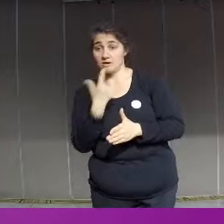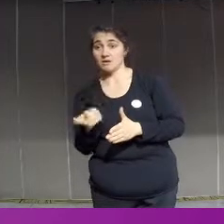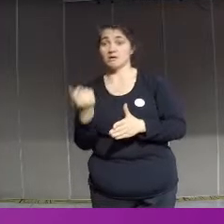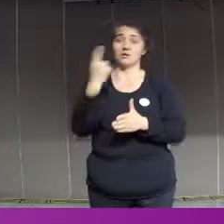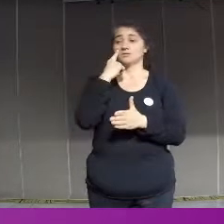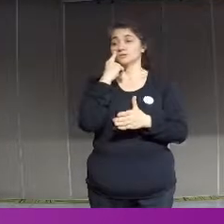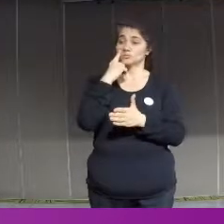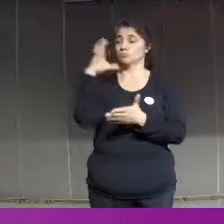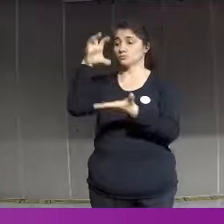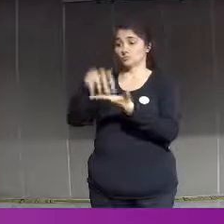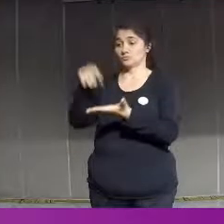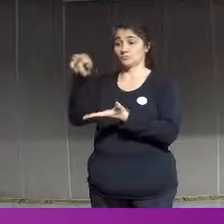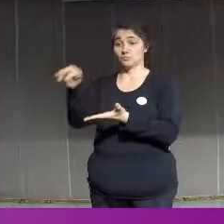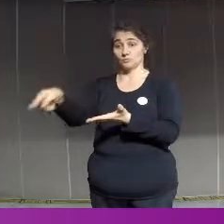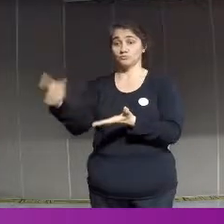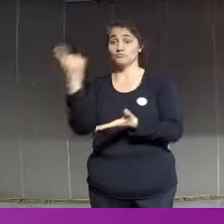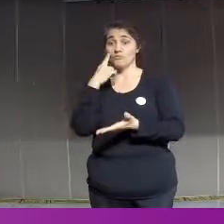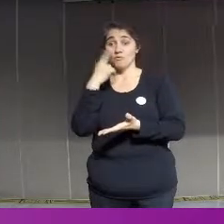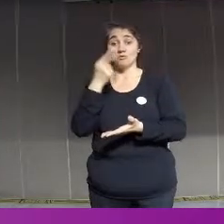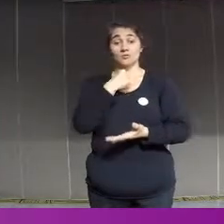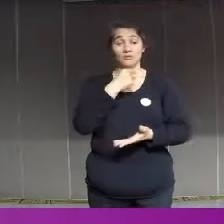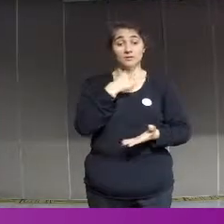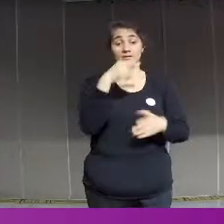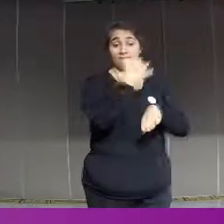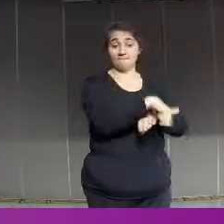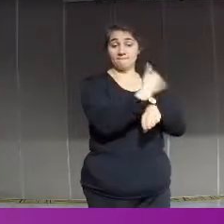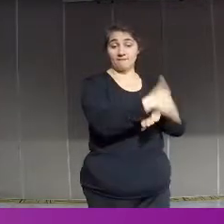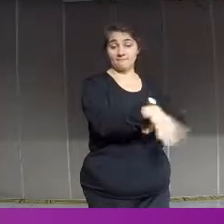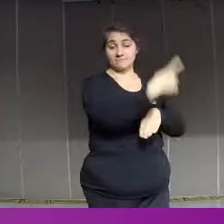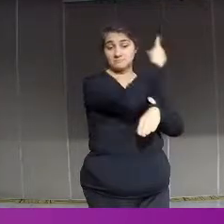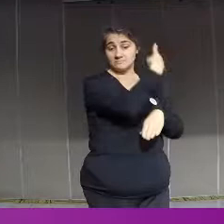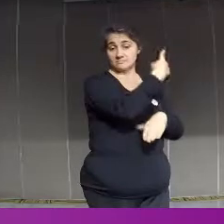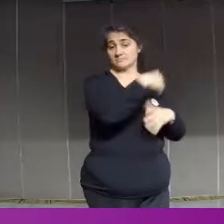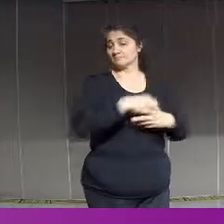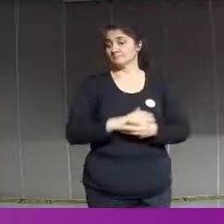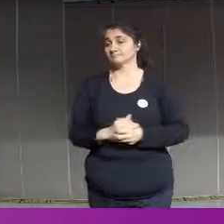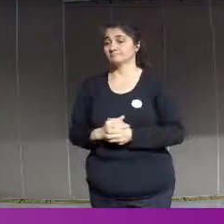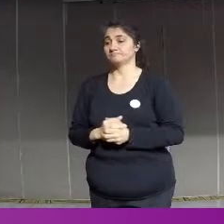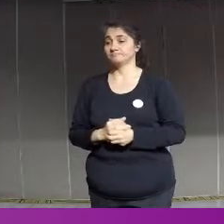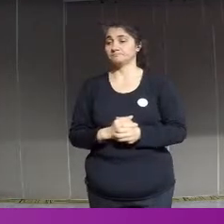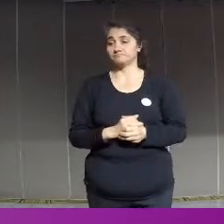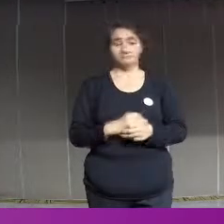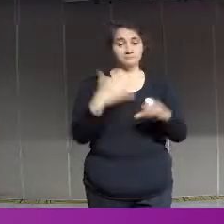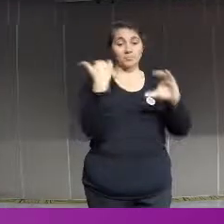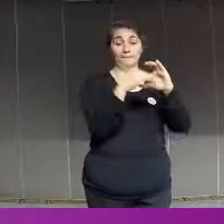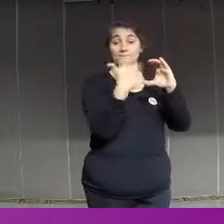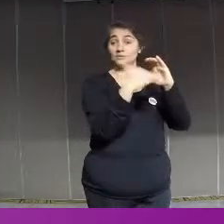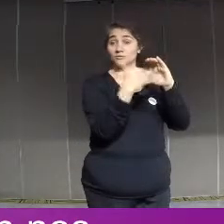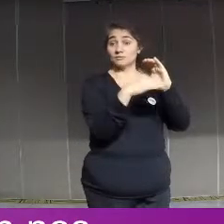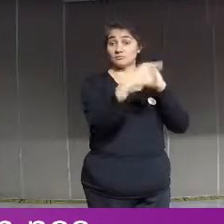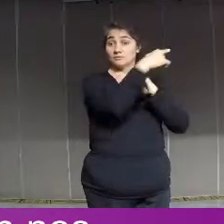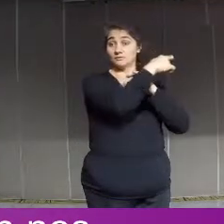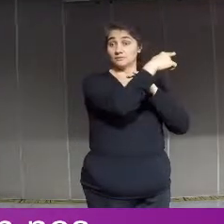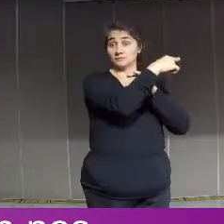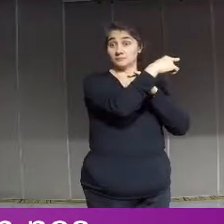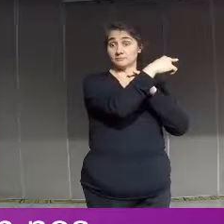con los brazos abiertos. La idea es transmitir información, ayudar a todos. Ahí tienen el mail no lo puse, sí lo puse. Lo